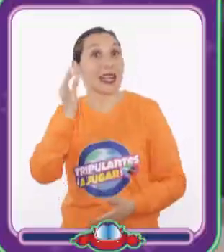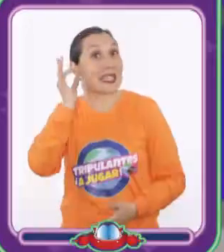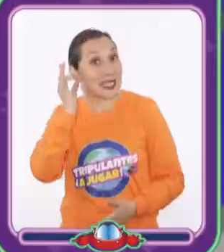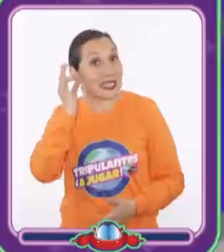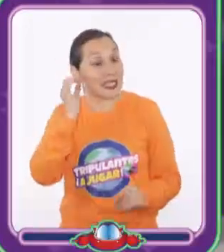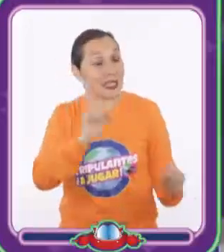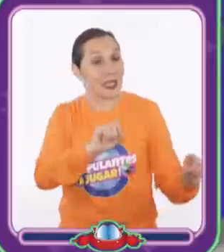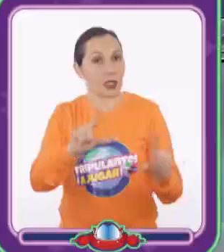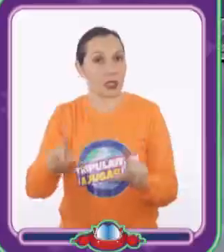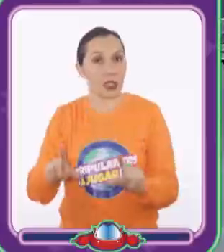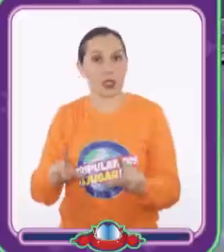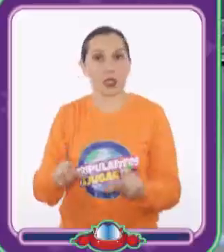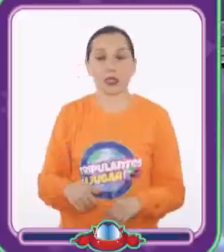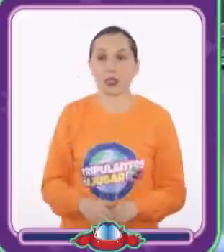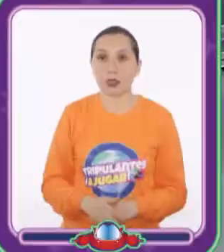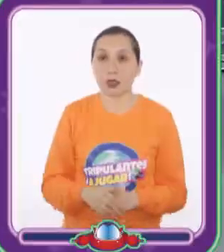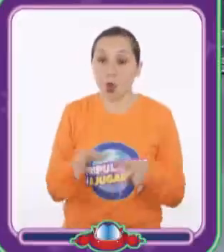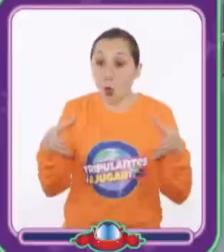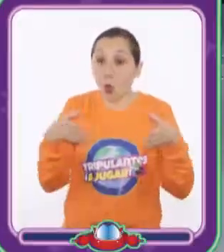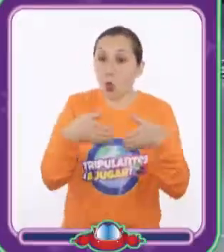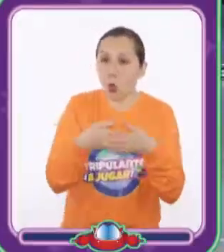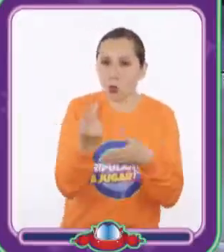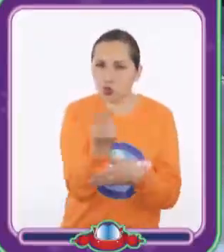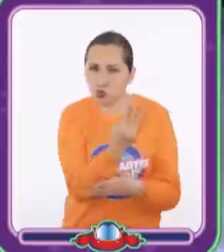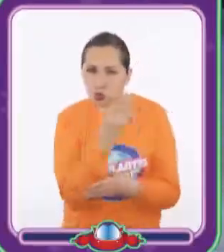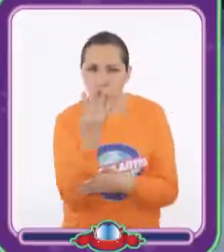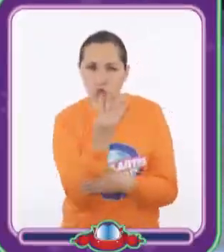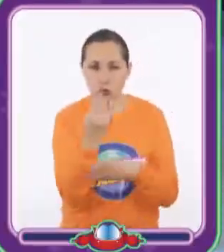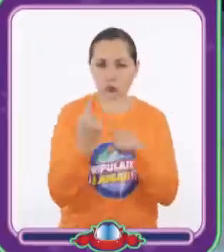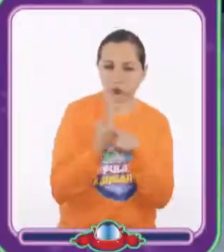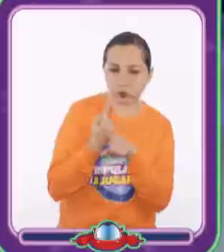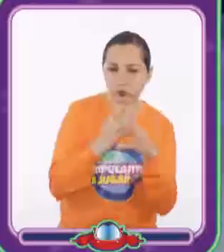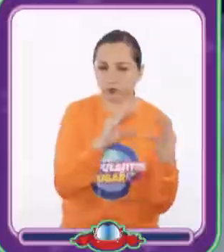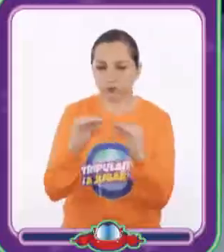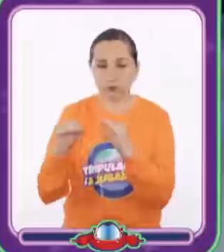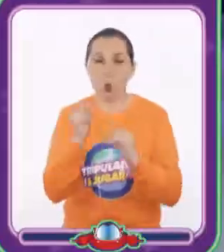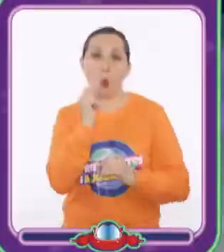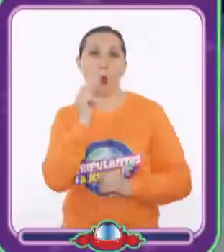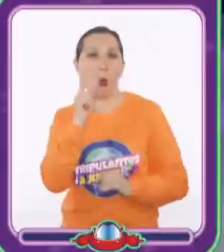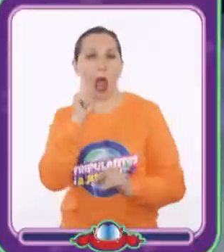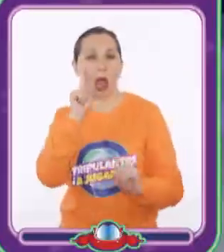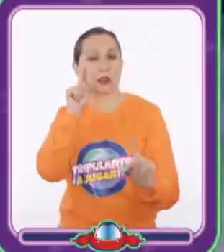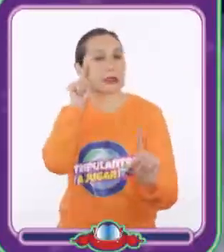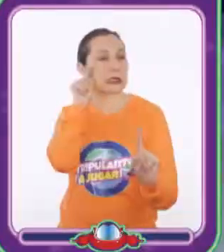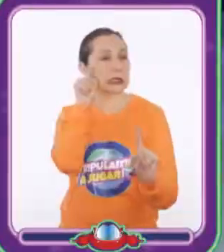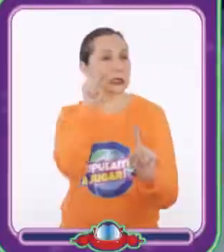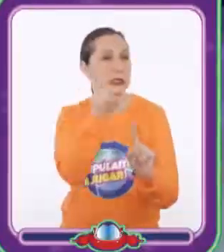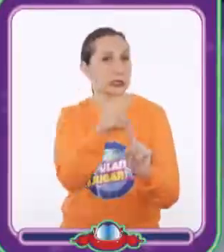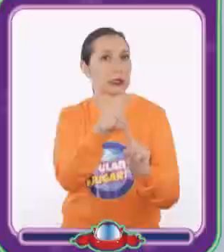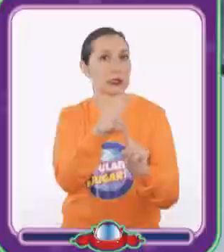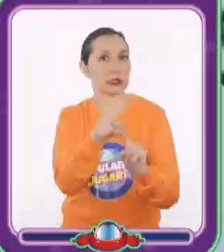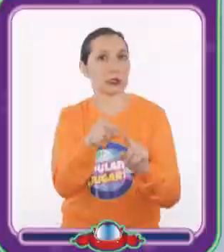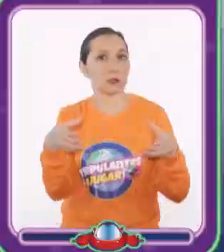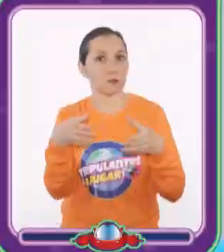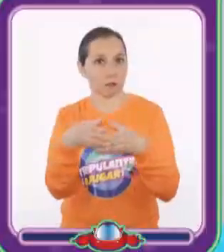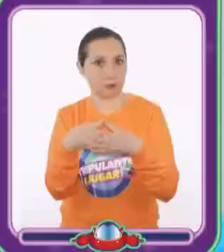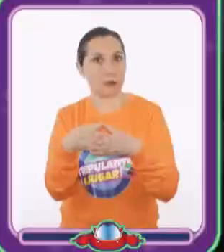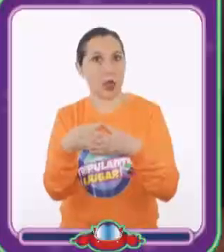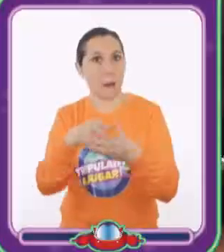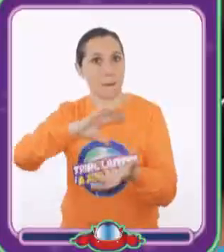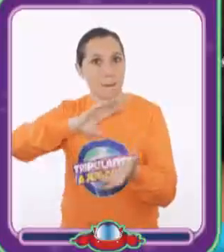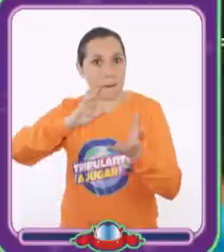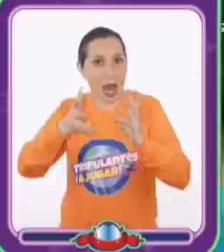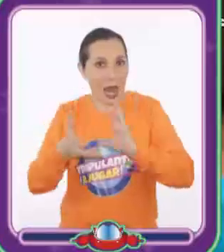niña. Sí. Entonces, vengan, reúnanse, conversen como equipo y piensen cuál puede ser la misión de la tripulación Planeta. ¿Qué es lo que tiene que